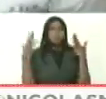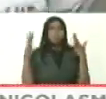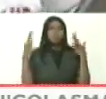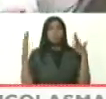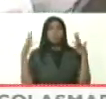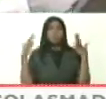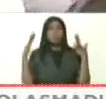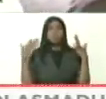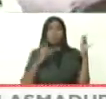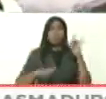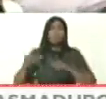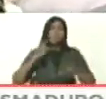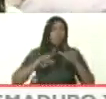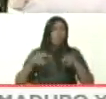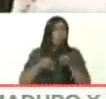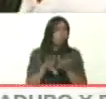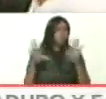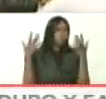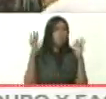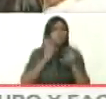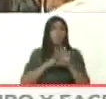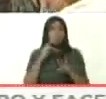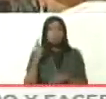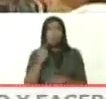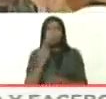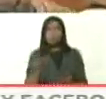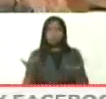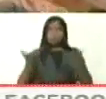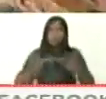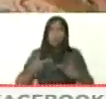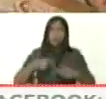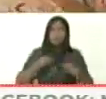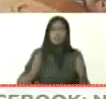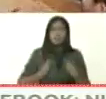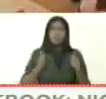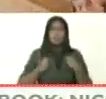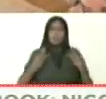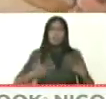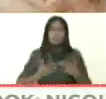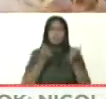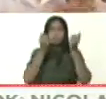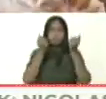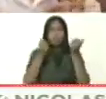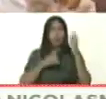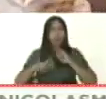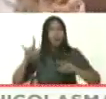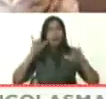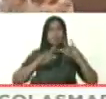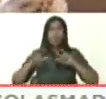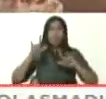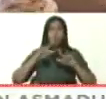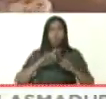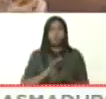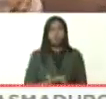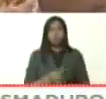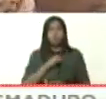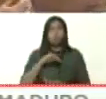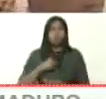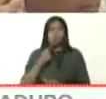aplauso de amor. Pedro. Porque eso es lo que ustedes han traído, vida, salvación, amor. Y